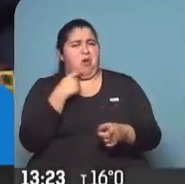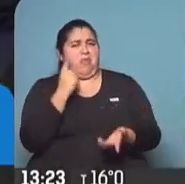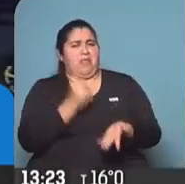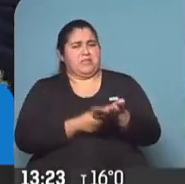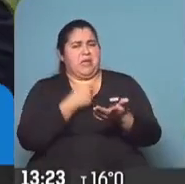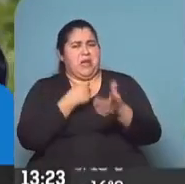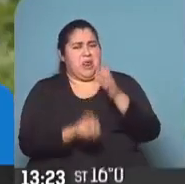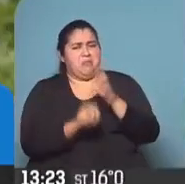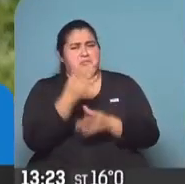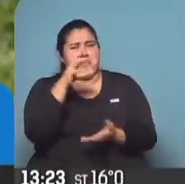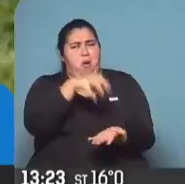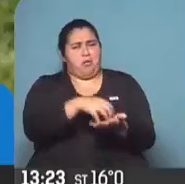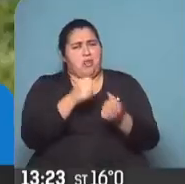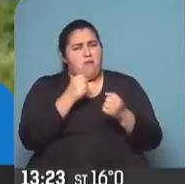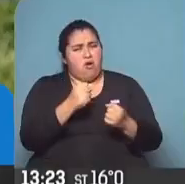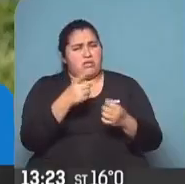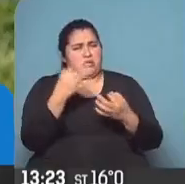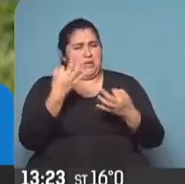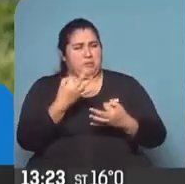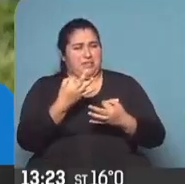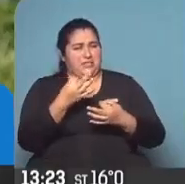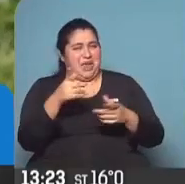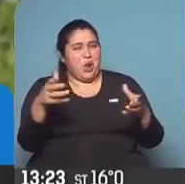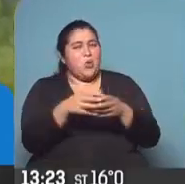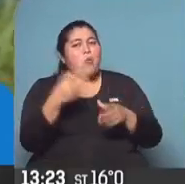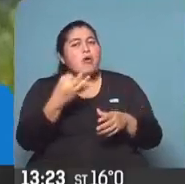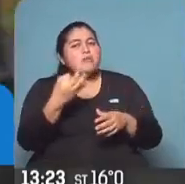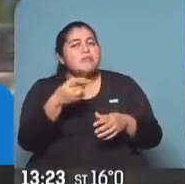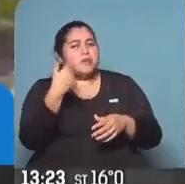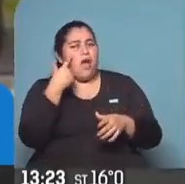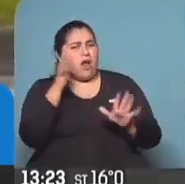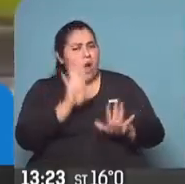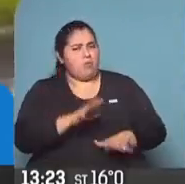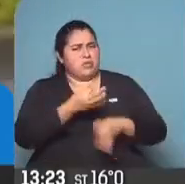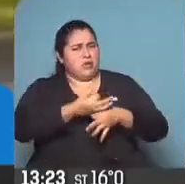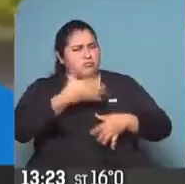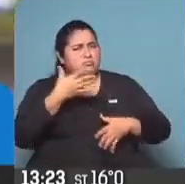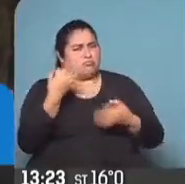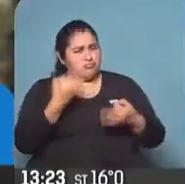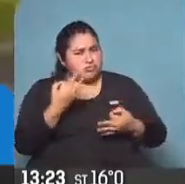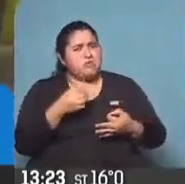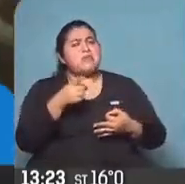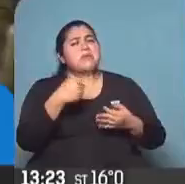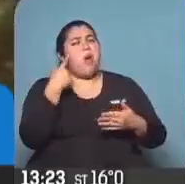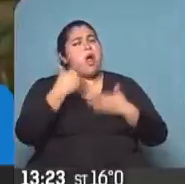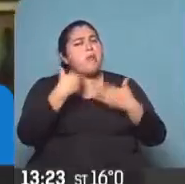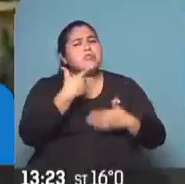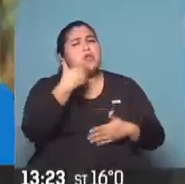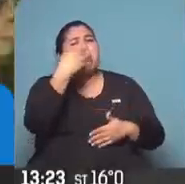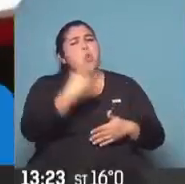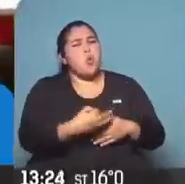conformación de un elemento de fuerzas especiales con personal altamente instruido y capacidad de cumplir